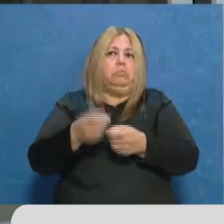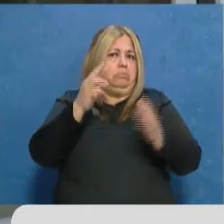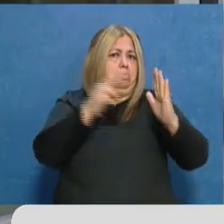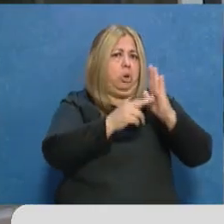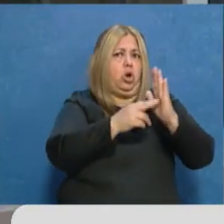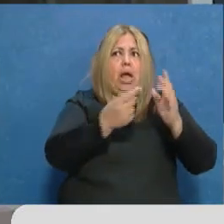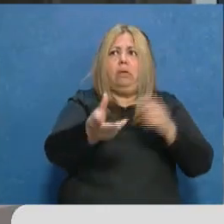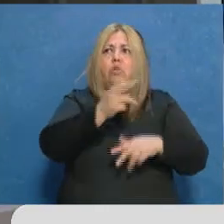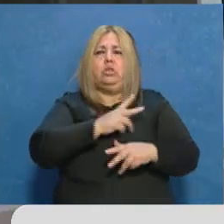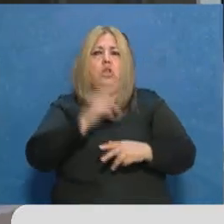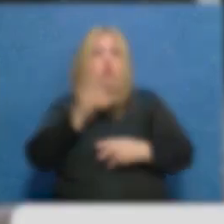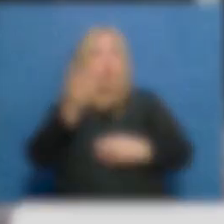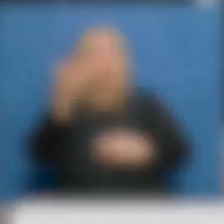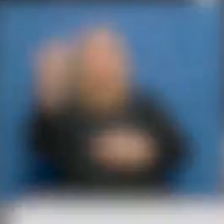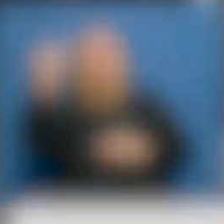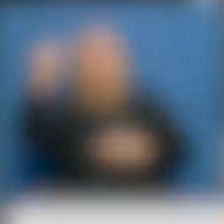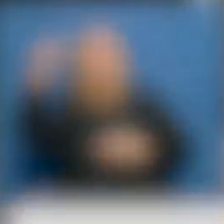que se pongan de acuerdo, es lo único que pedimos.